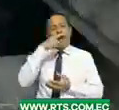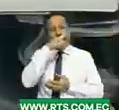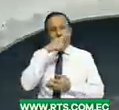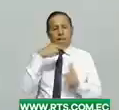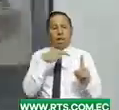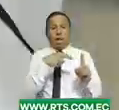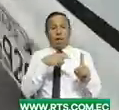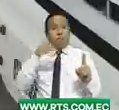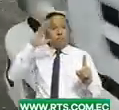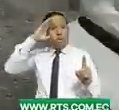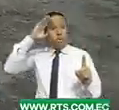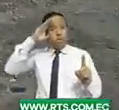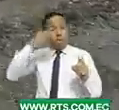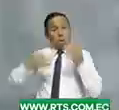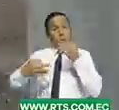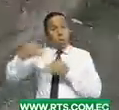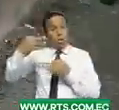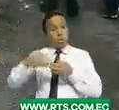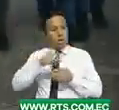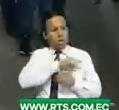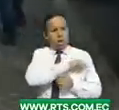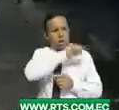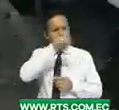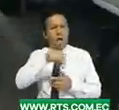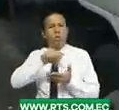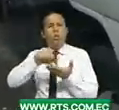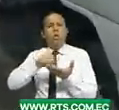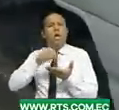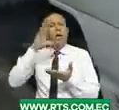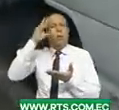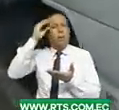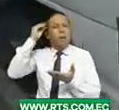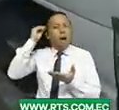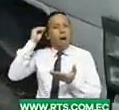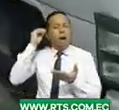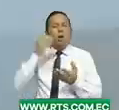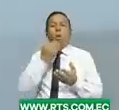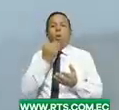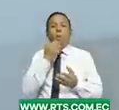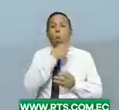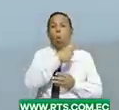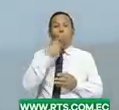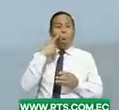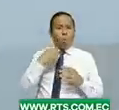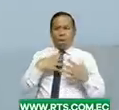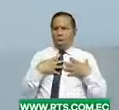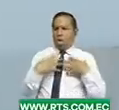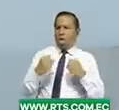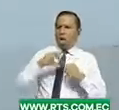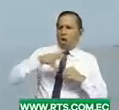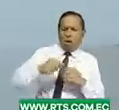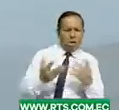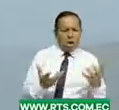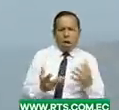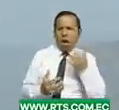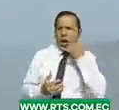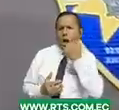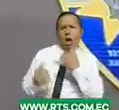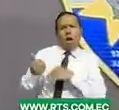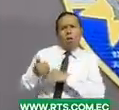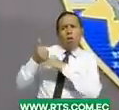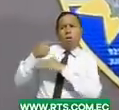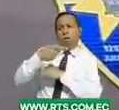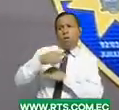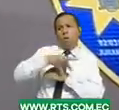judicial en la ciudad de Riobamba, luego que el afectado diera aviso a las autoridades. Asimismo, realizando